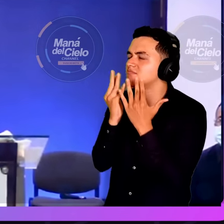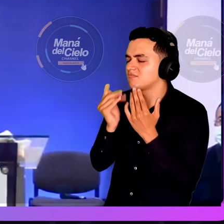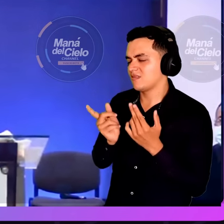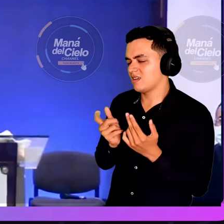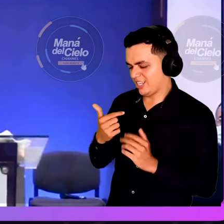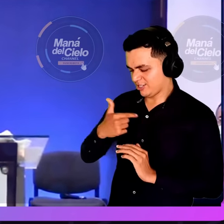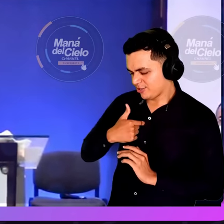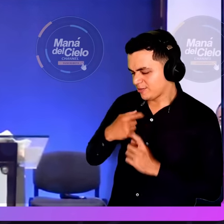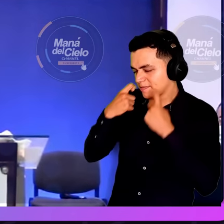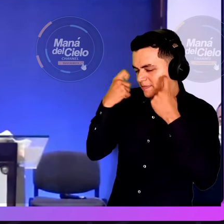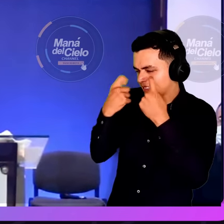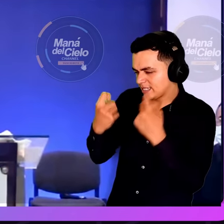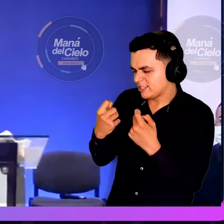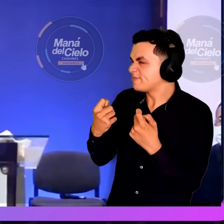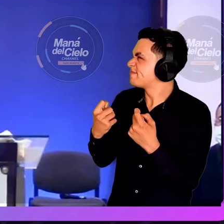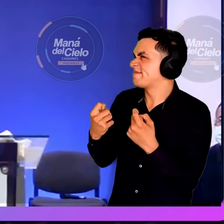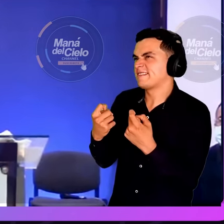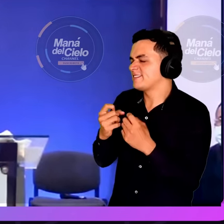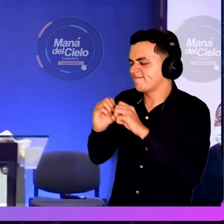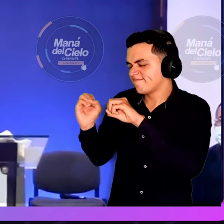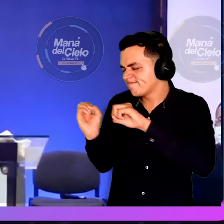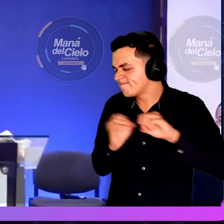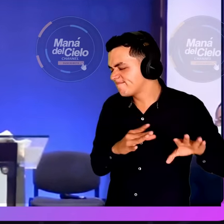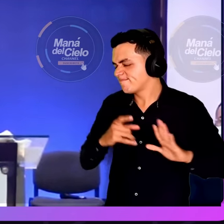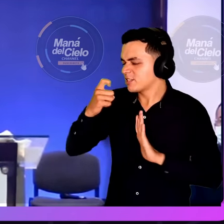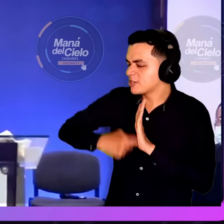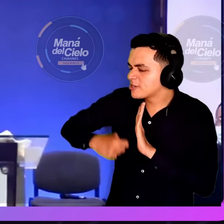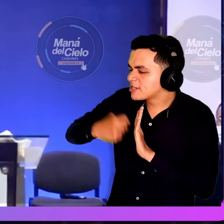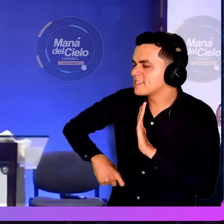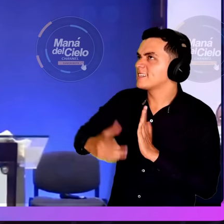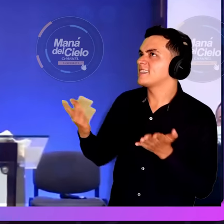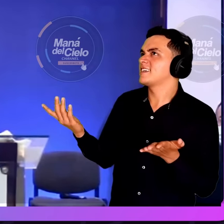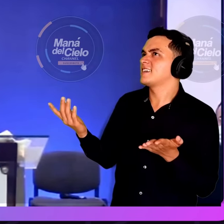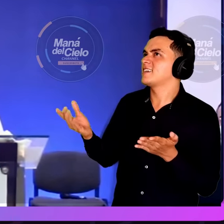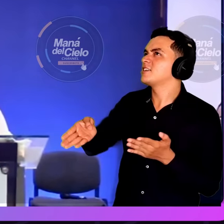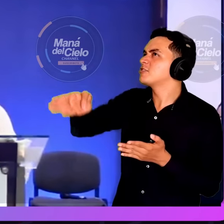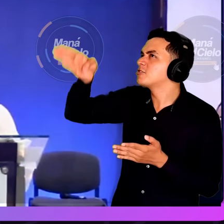y para enriquecer la obra de Dios.